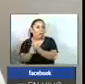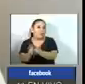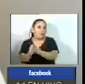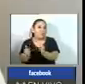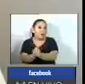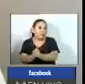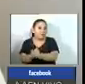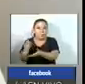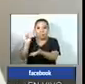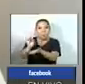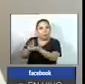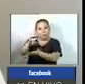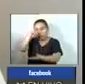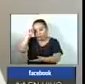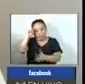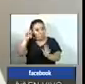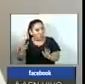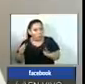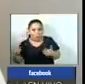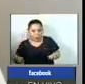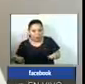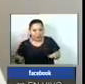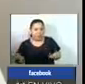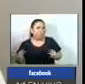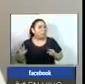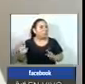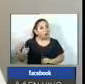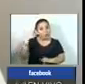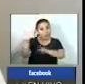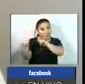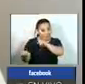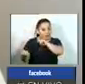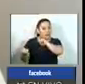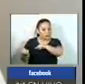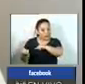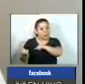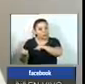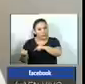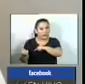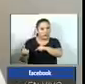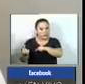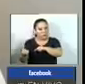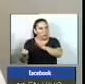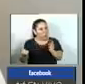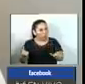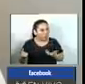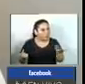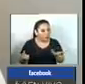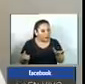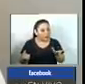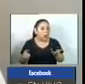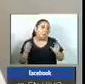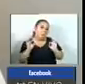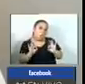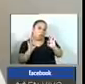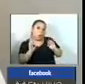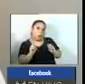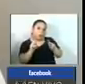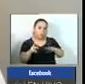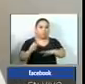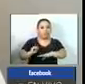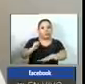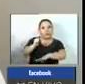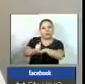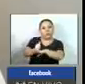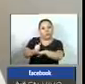perdió su única fuente de ingreso pero en medio de la dificultad dio una oportunidad para emprender un